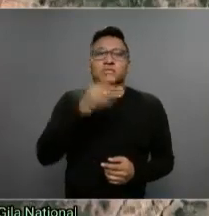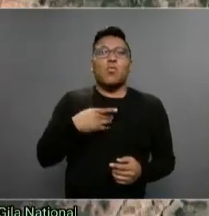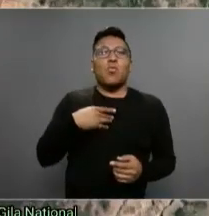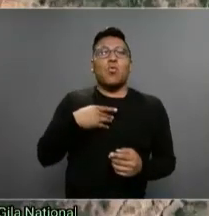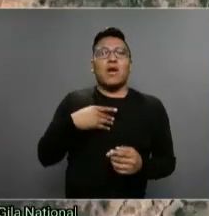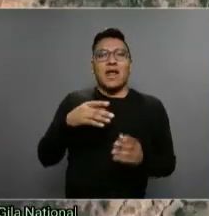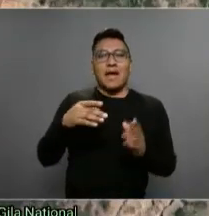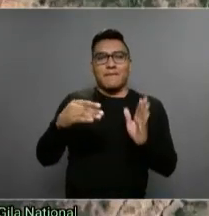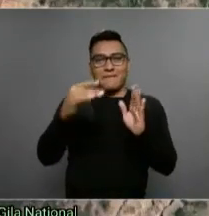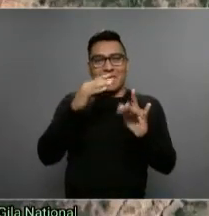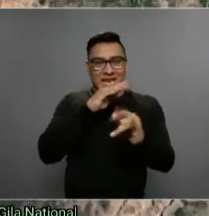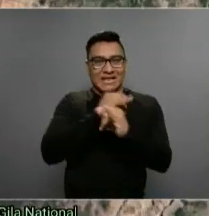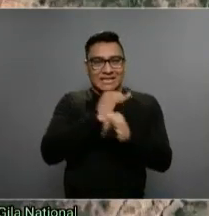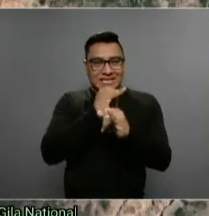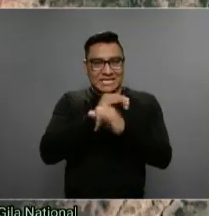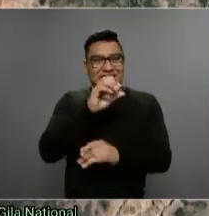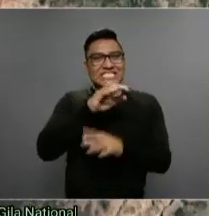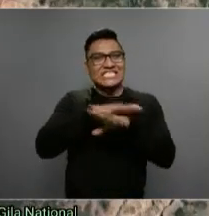de sinembargo.com,